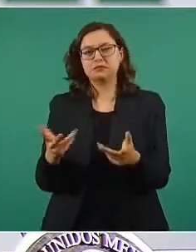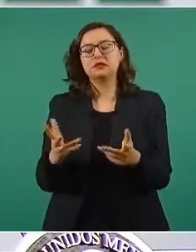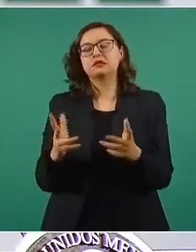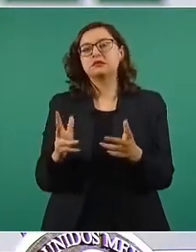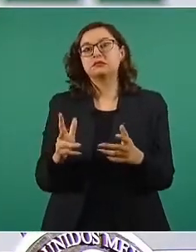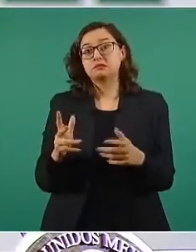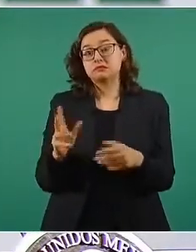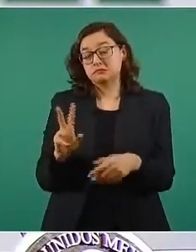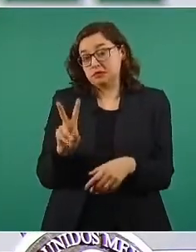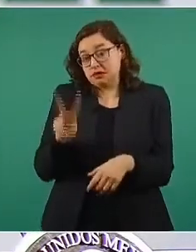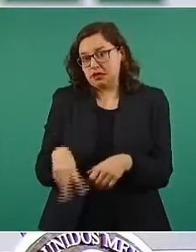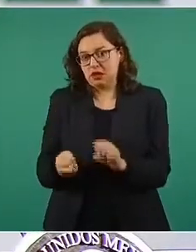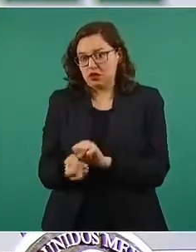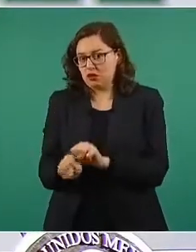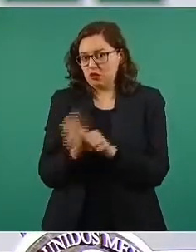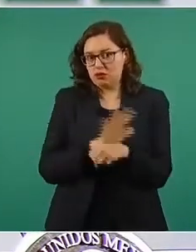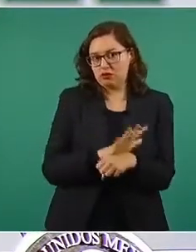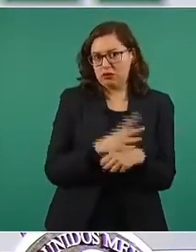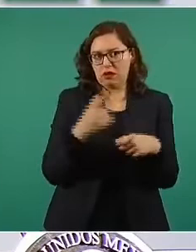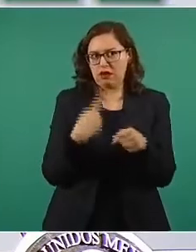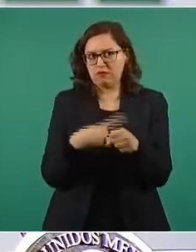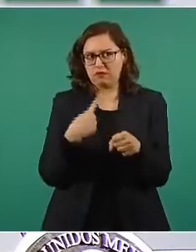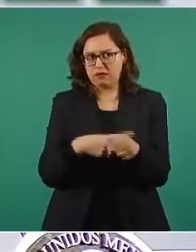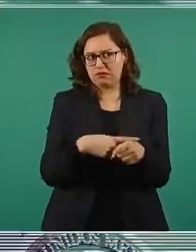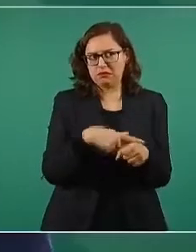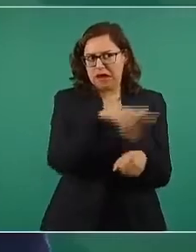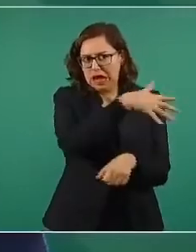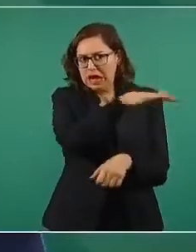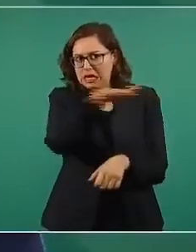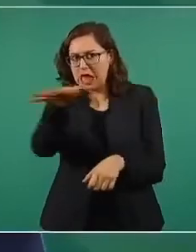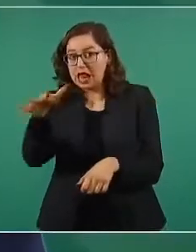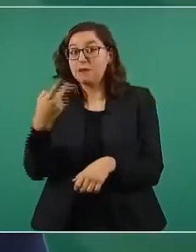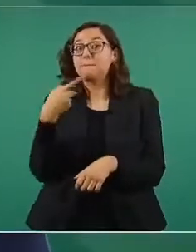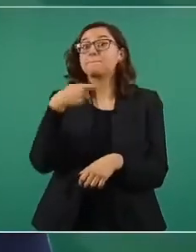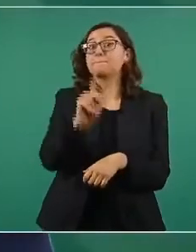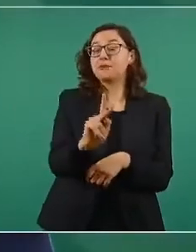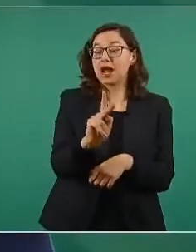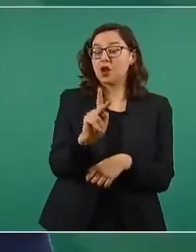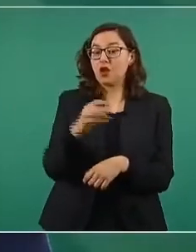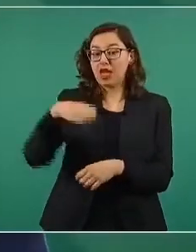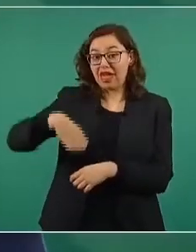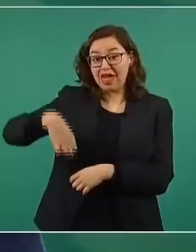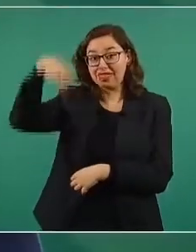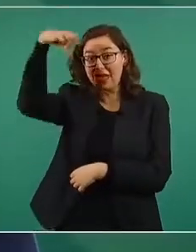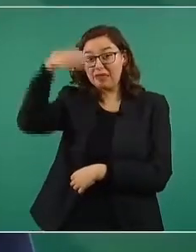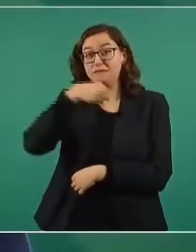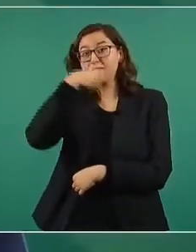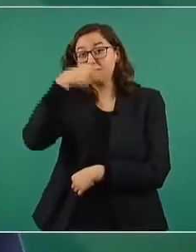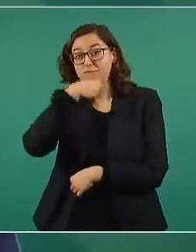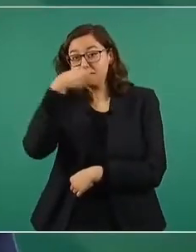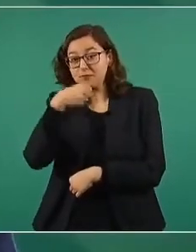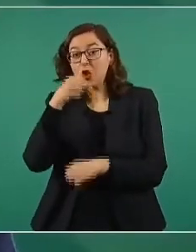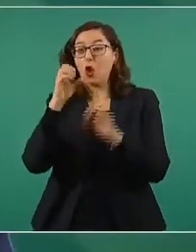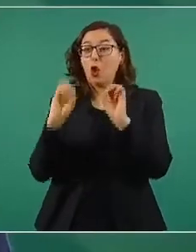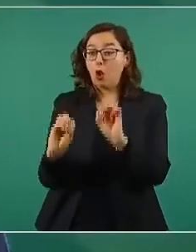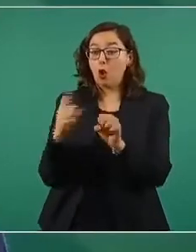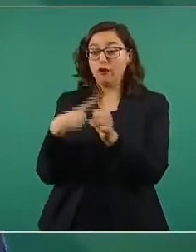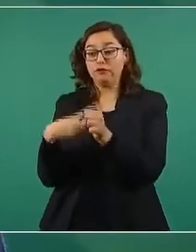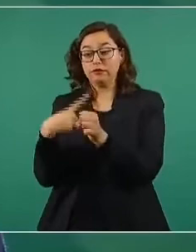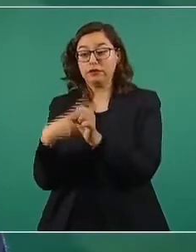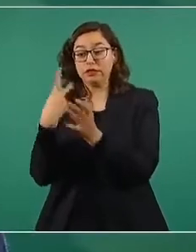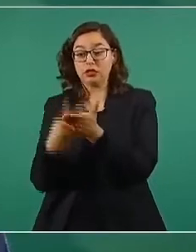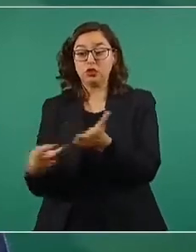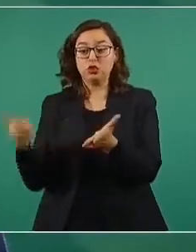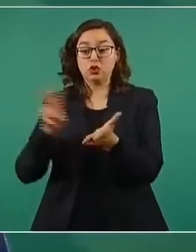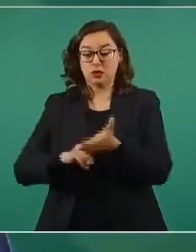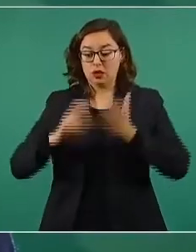edad, sobre todo en la población adulta, pero la edad avanzada y la existencia de enfermedades crónicas que debilitan el